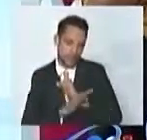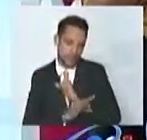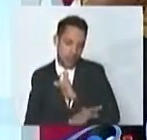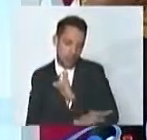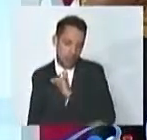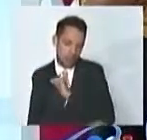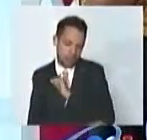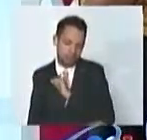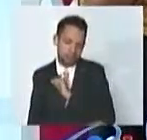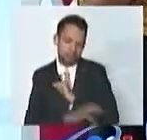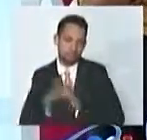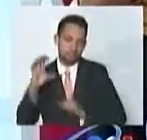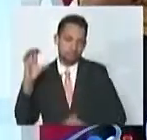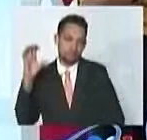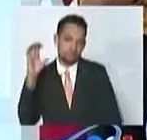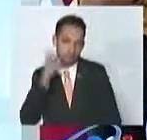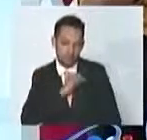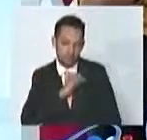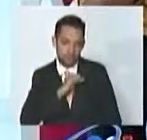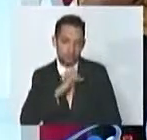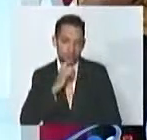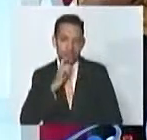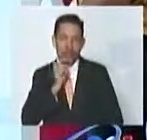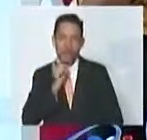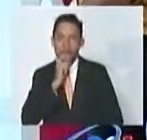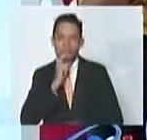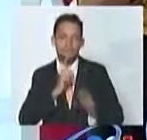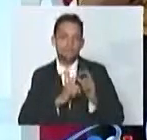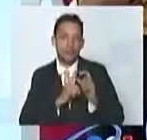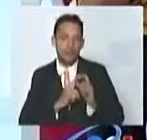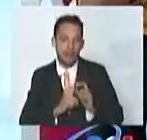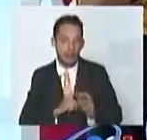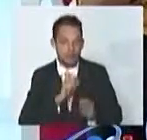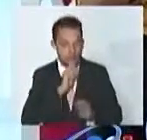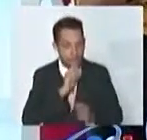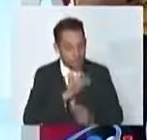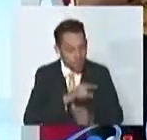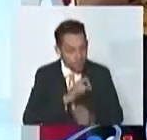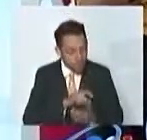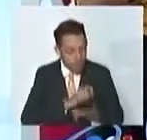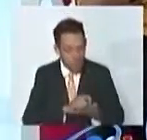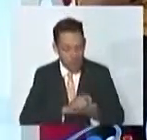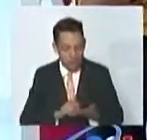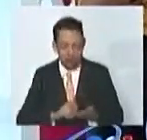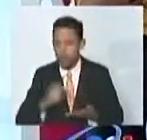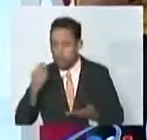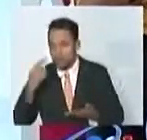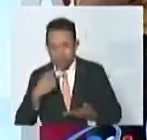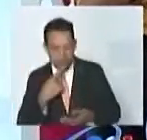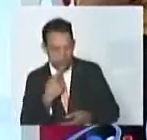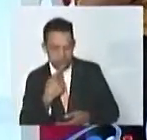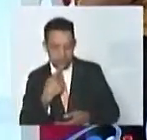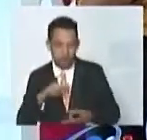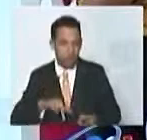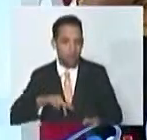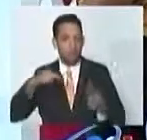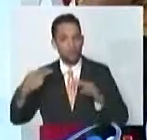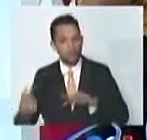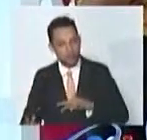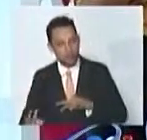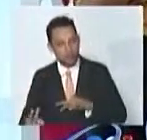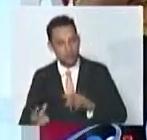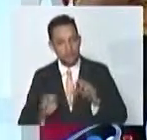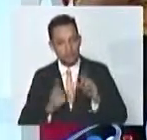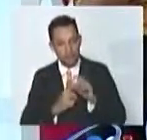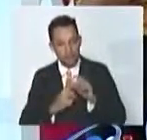encontrar que de pronto ella le hace un dictado y el chico escribe una cosa que no es, ¿cierto? O hace una sustitución